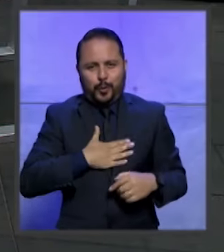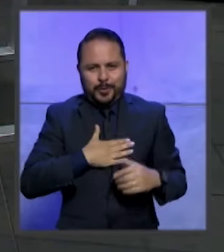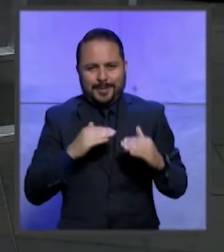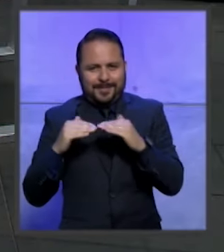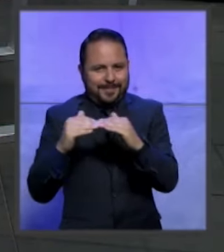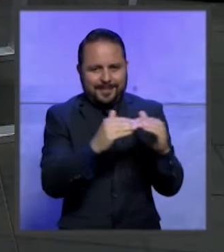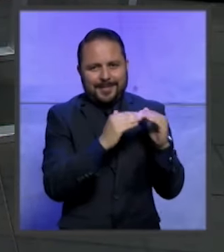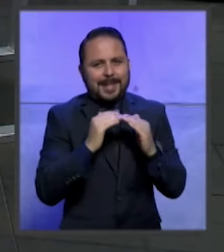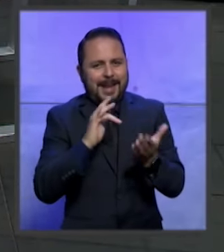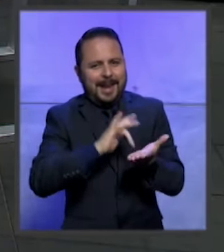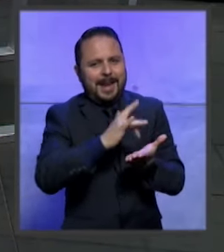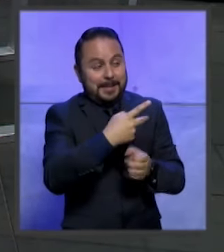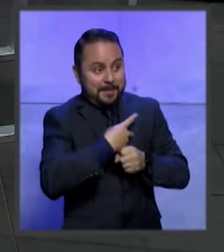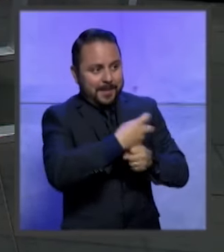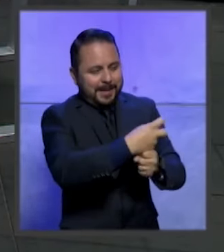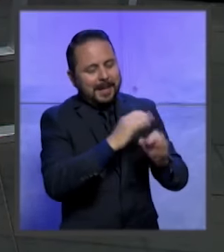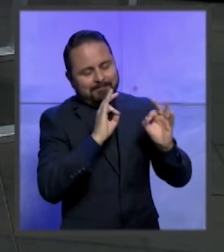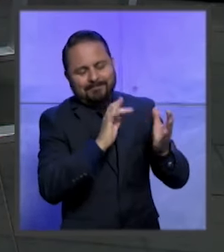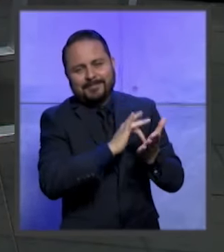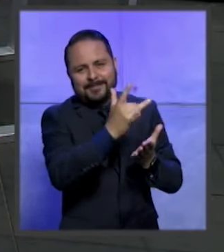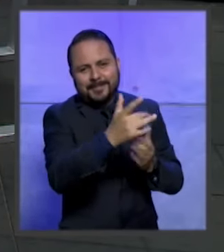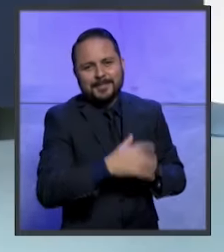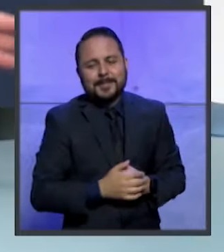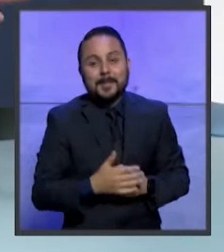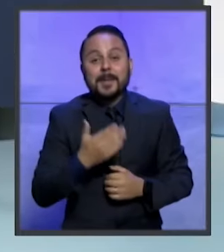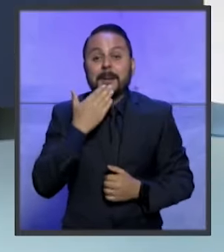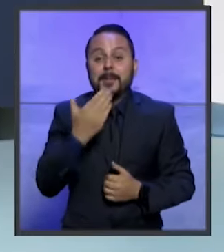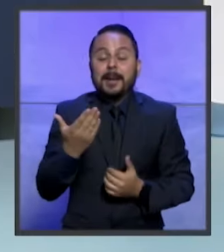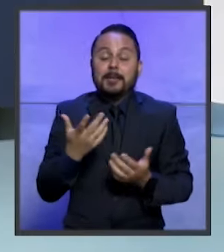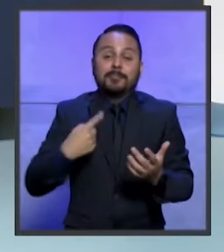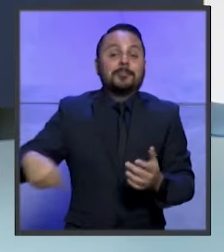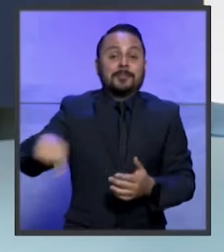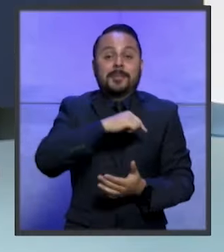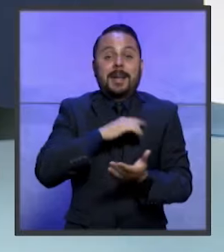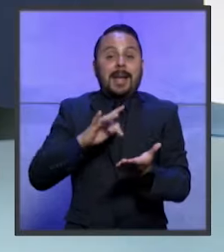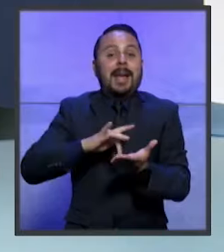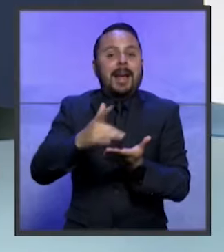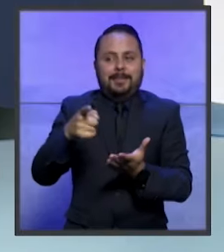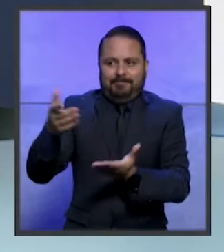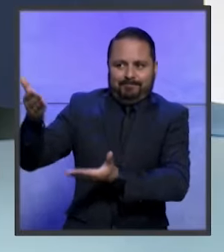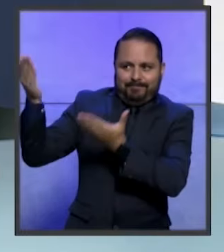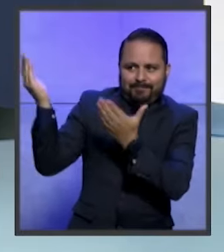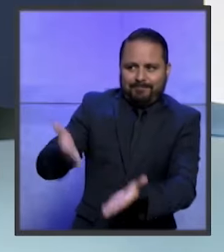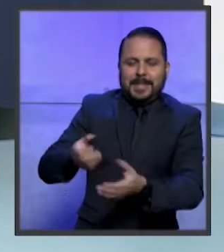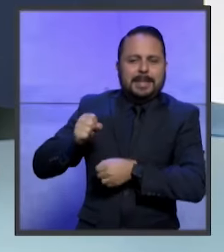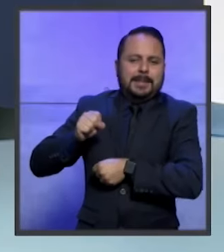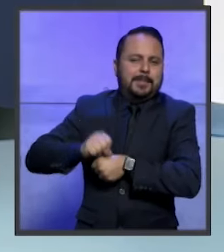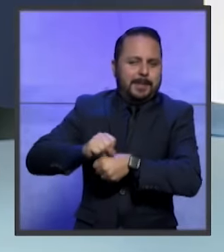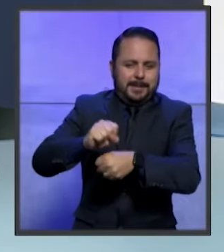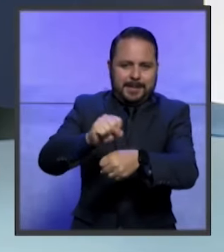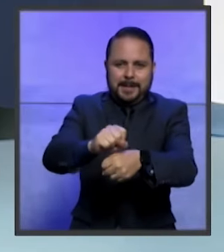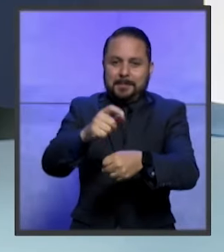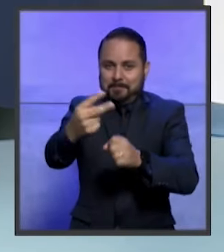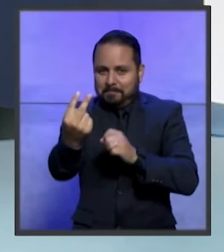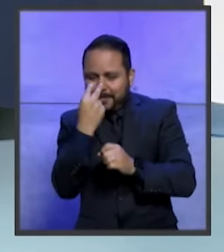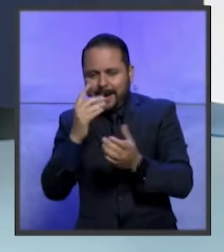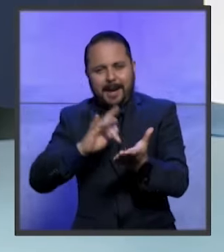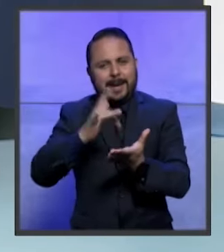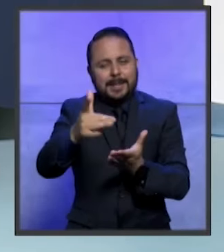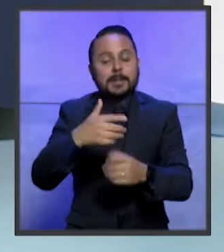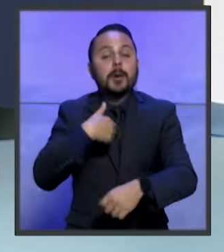justicia electoral a la semana esta invitación Bueno pues eh nosotros agradecemos como siempre su presencia semanal y